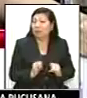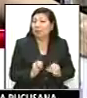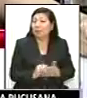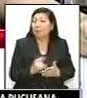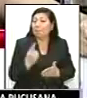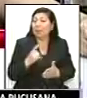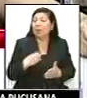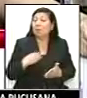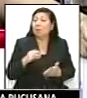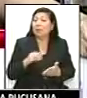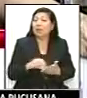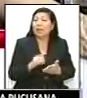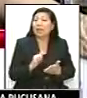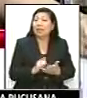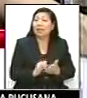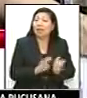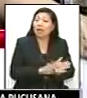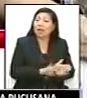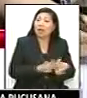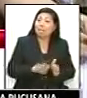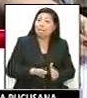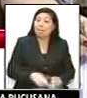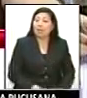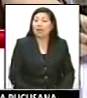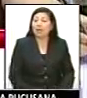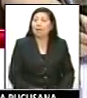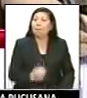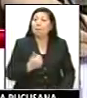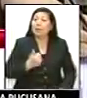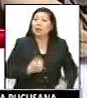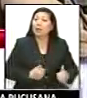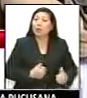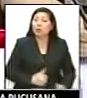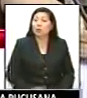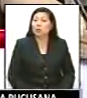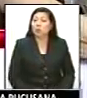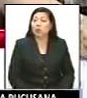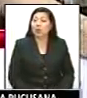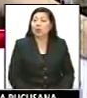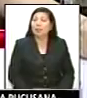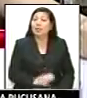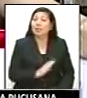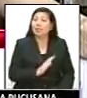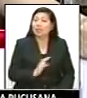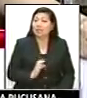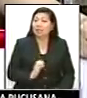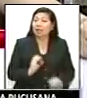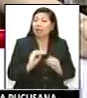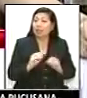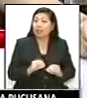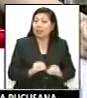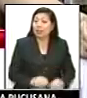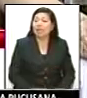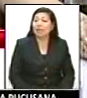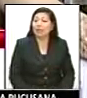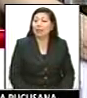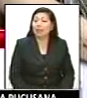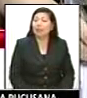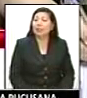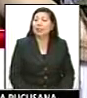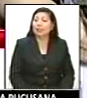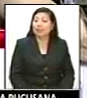sirvió para propósitos que eran ajenos para los cuales el Estado le ha brindado esas